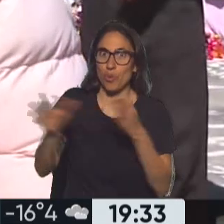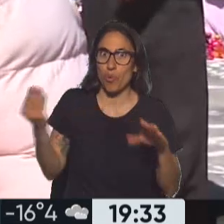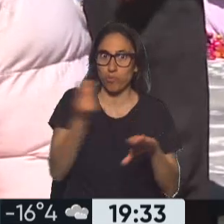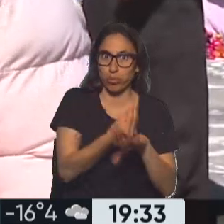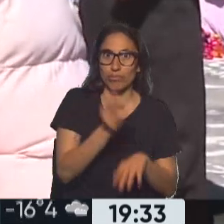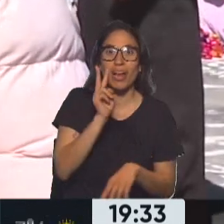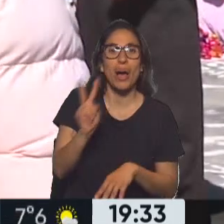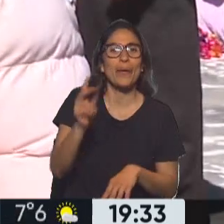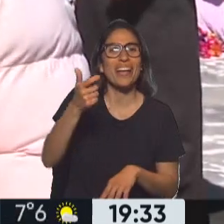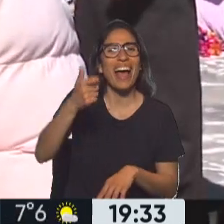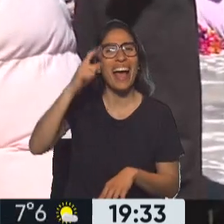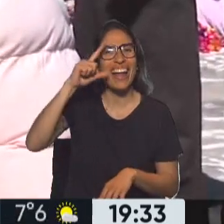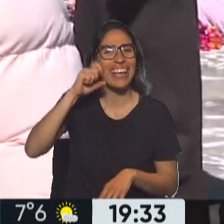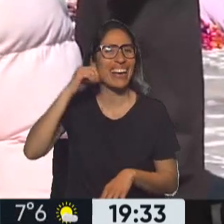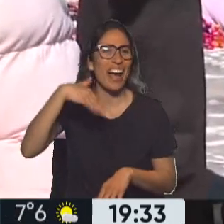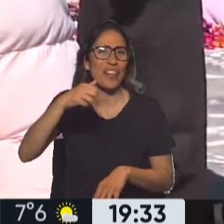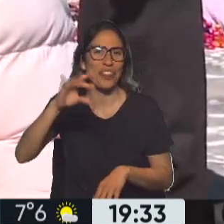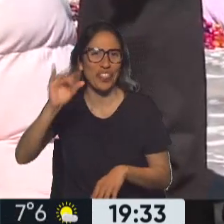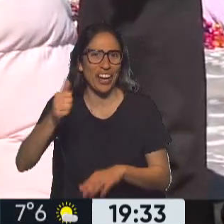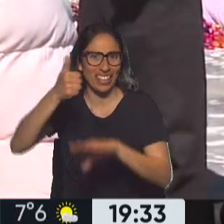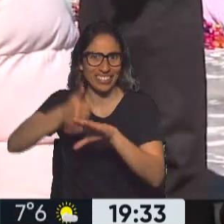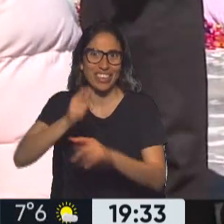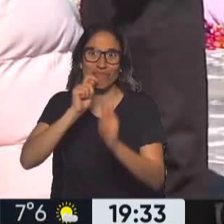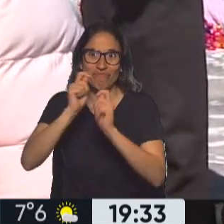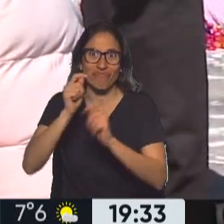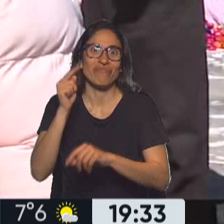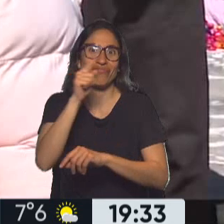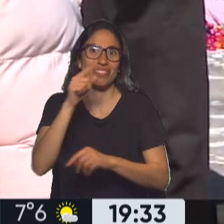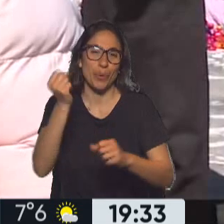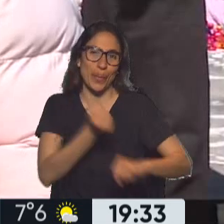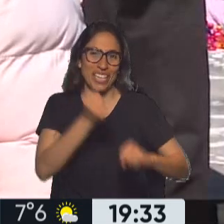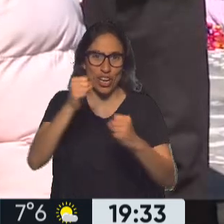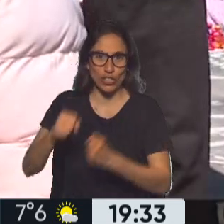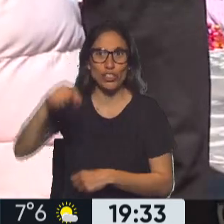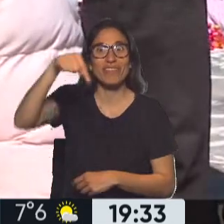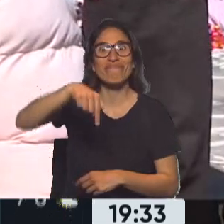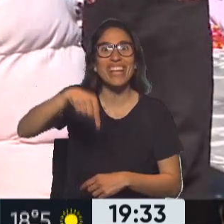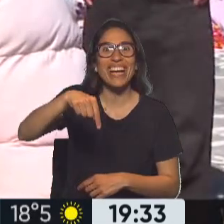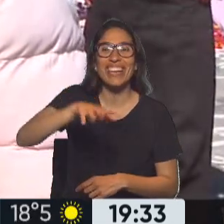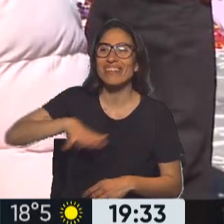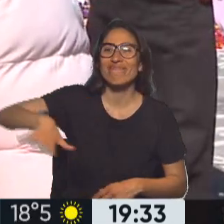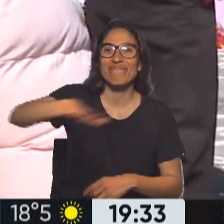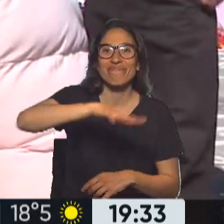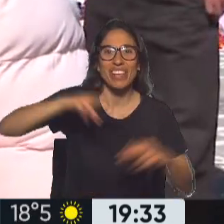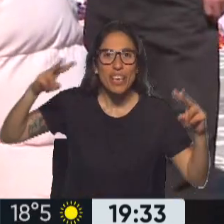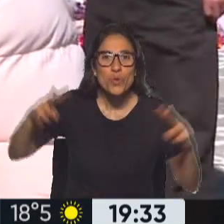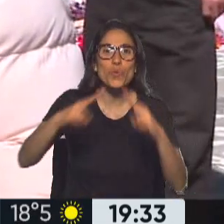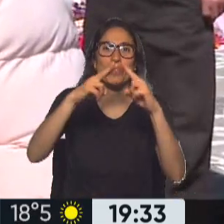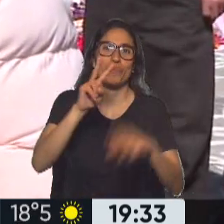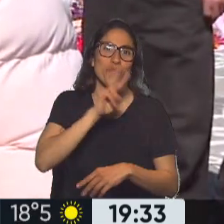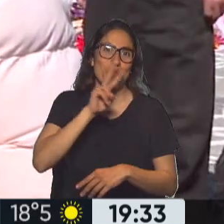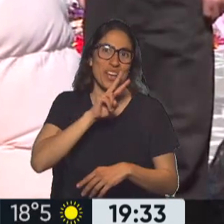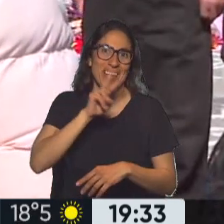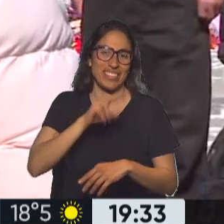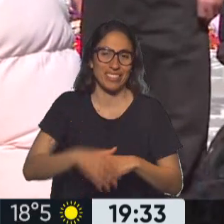El 36º Encuentro Plurinacional de Mujeres se desarrolla en la bellísima ciudad de San Carlos de Bariloche, ubicada en la provincia de Río Negro. Hasta